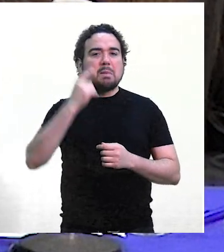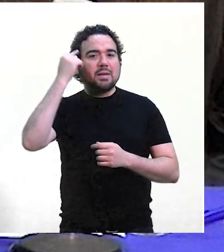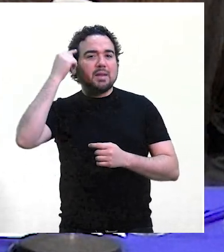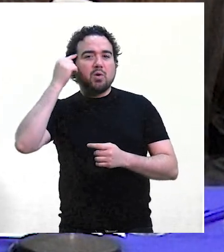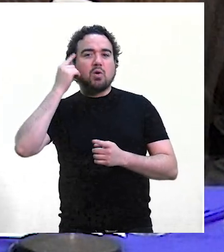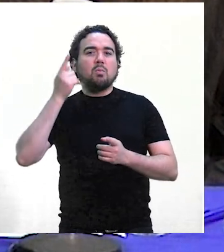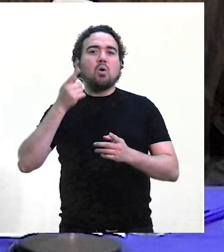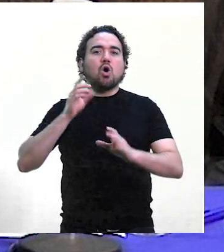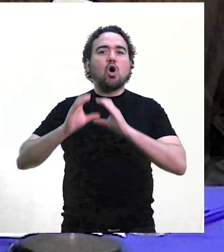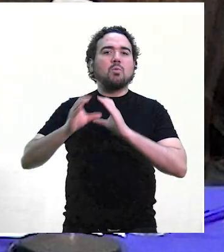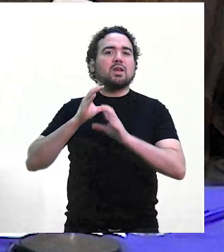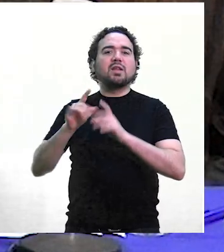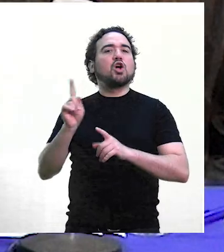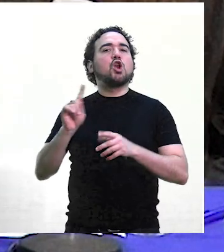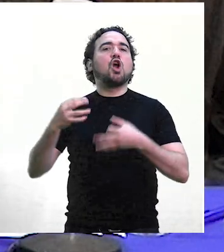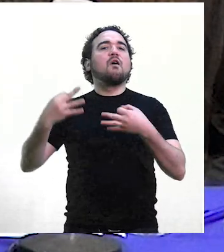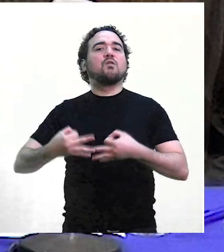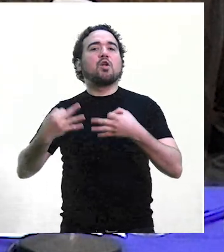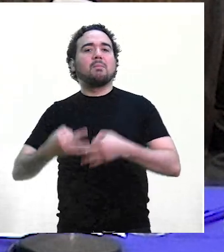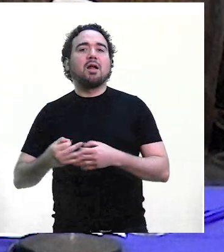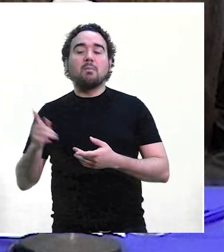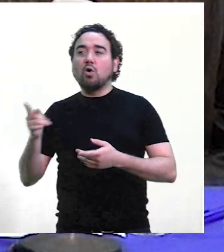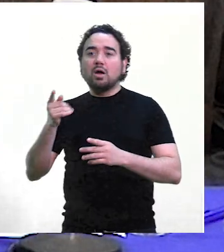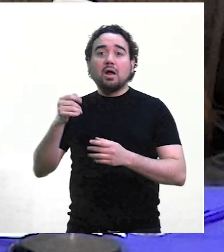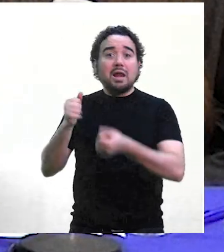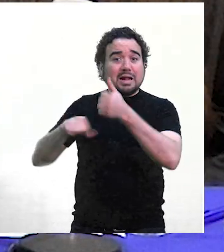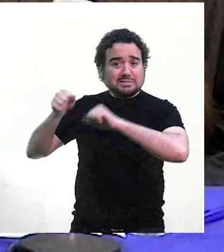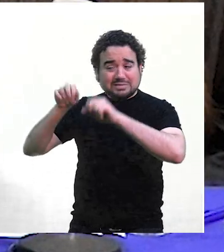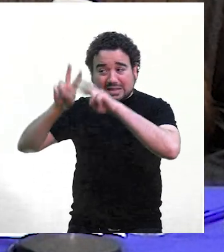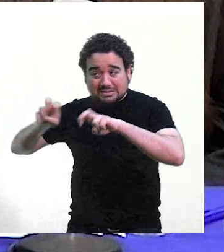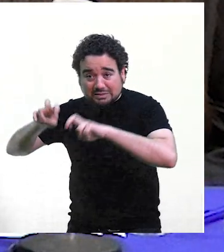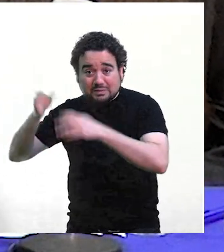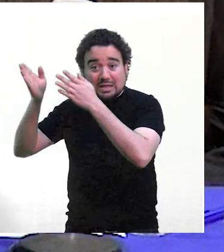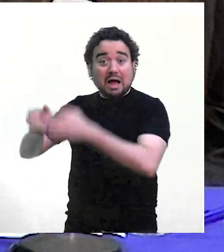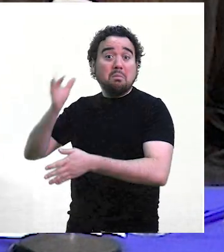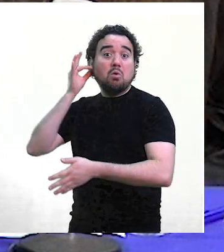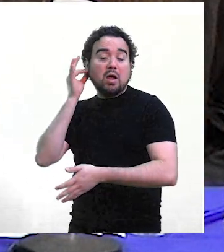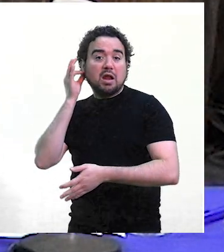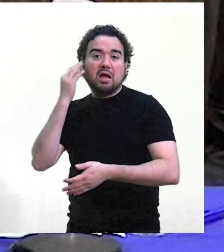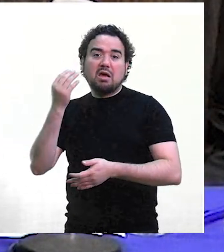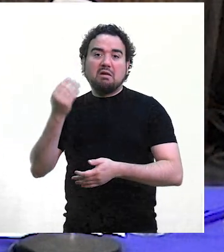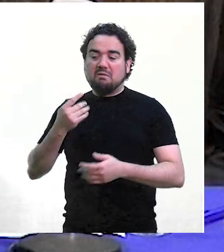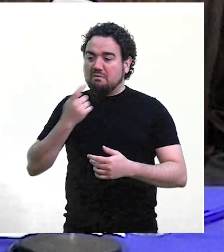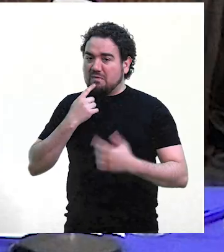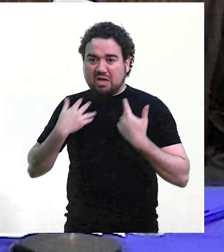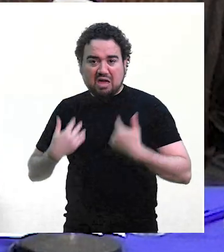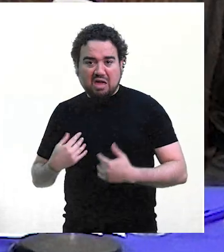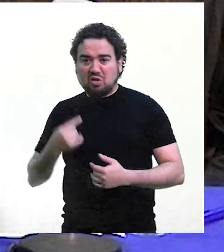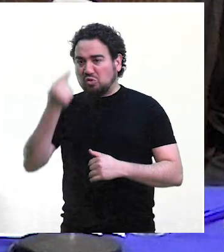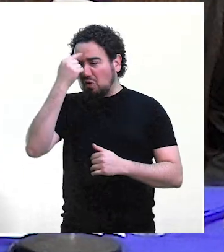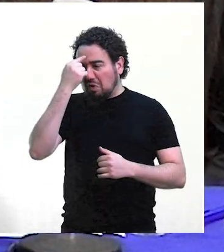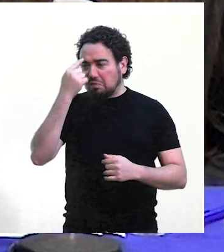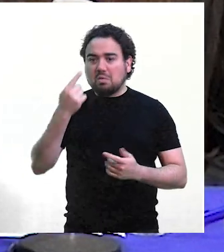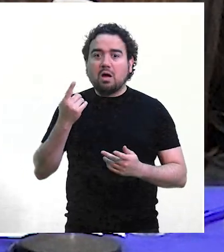la comunicación, la educación no formal. Sí. Entonces es como, ¿cómo es la científica? Es fea, es tonta, sin inteligencia